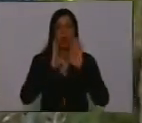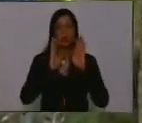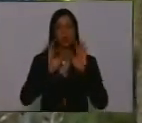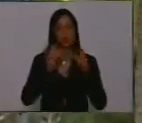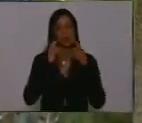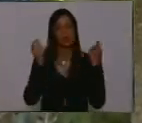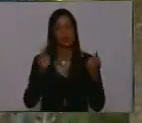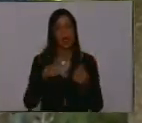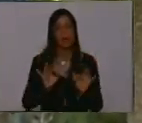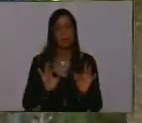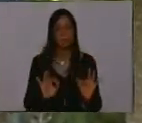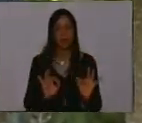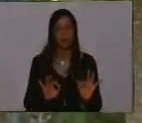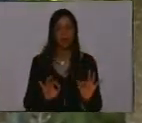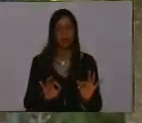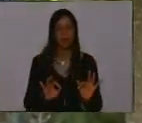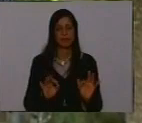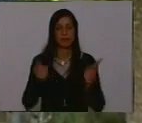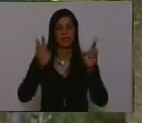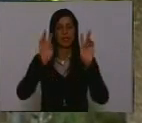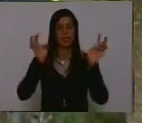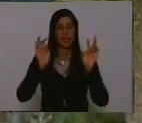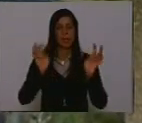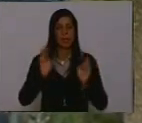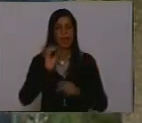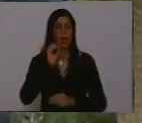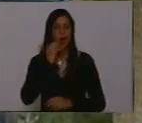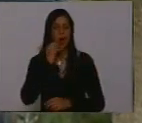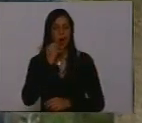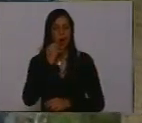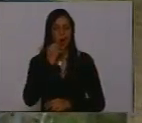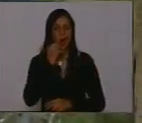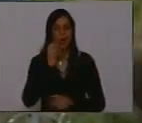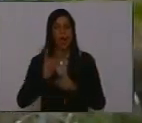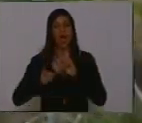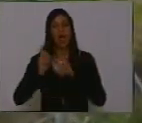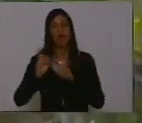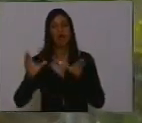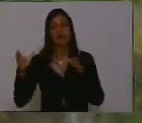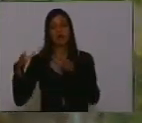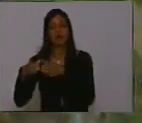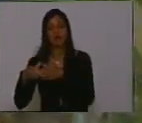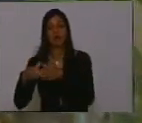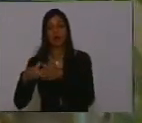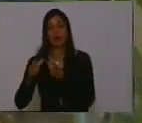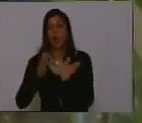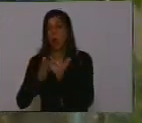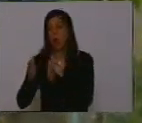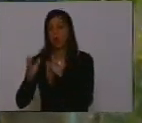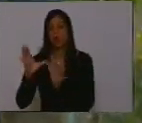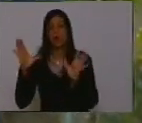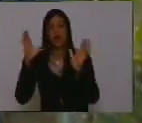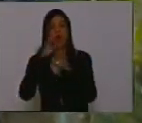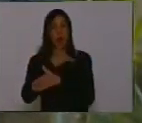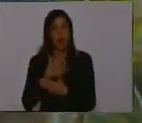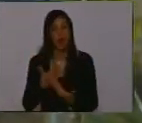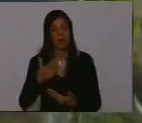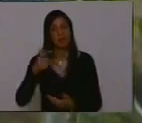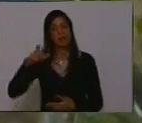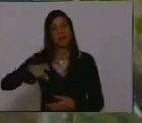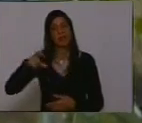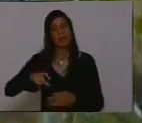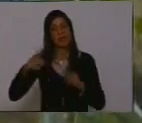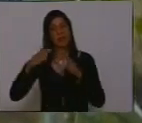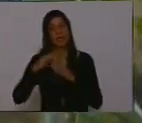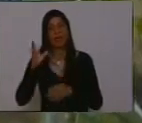especial con el tema de esa juventud que aún no está organizada y necesita vivienda. Es necesario que se cree